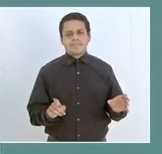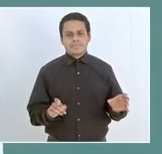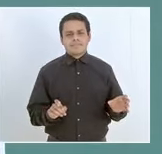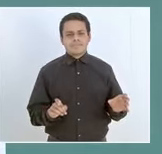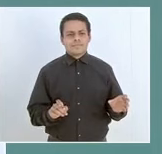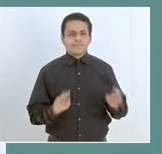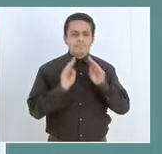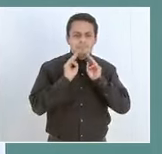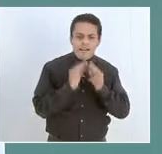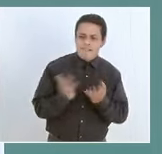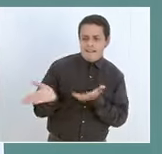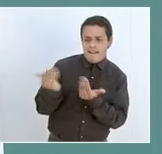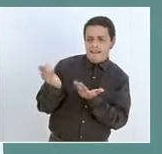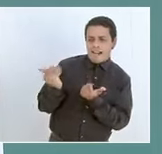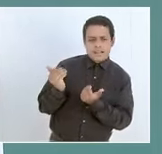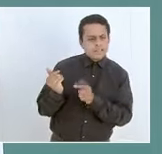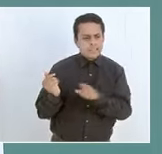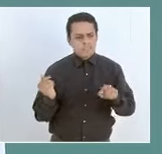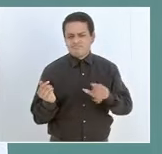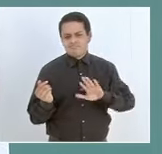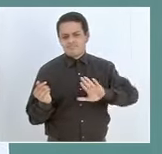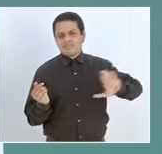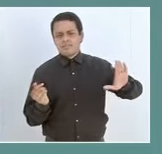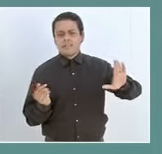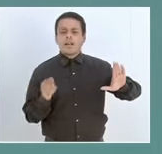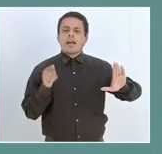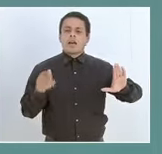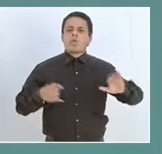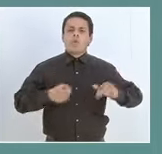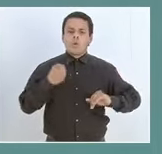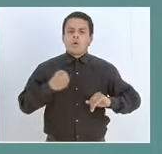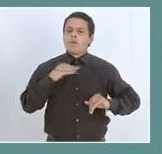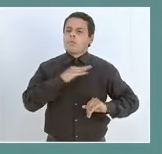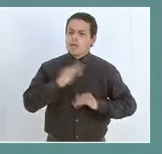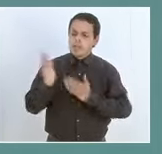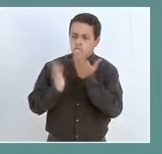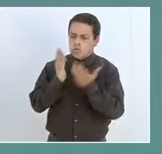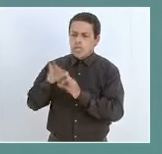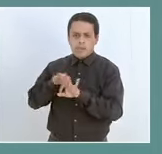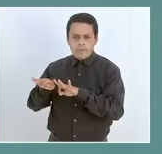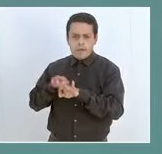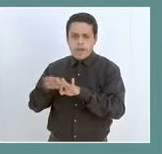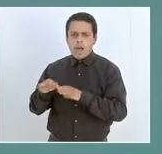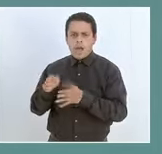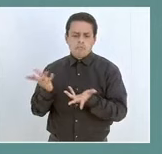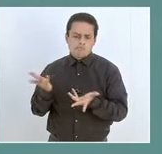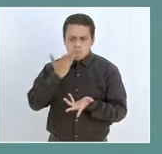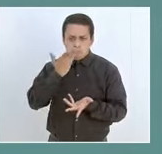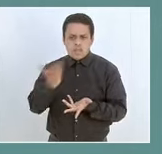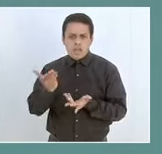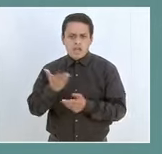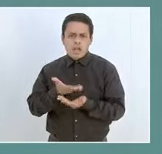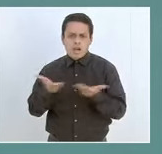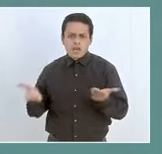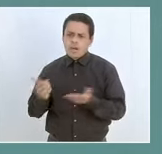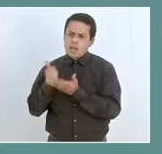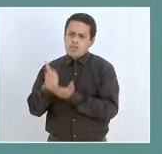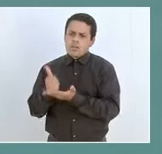delincuencia organizada. Si el joven tiene posibilidad de estudiar, de trabajar, como se está